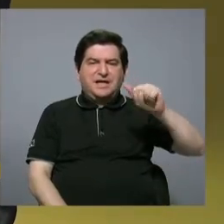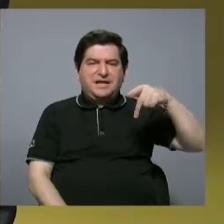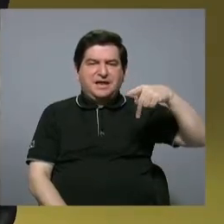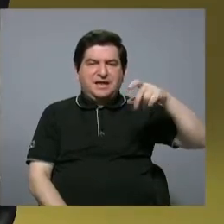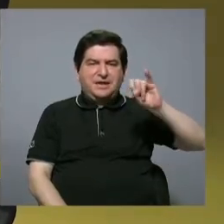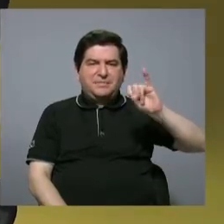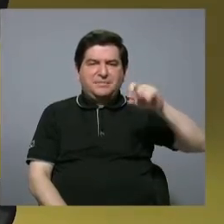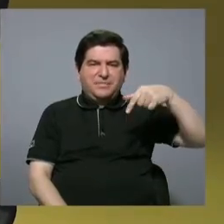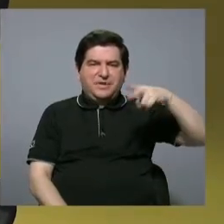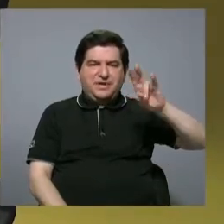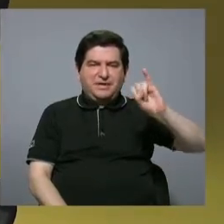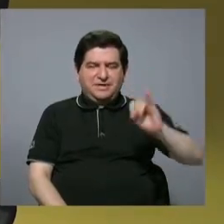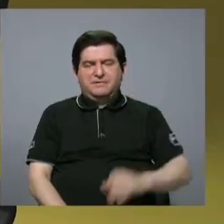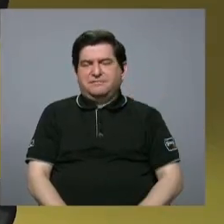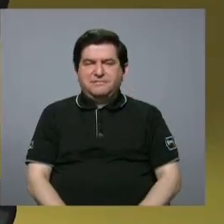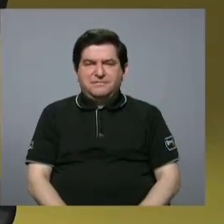Pero